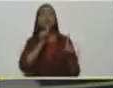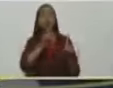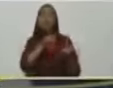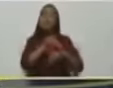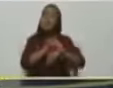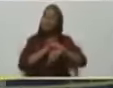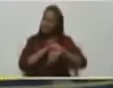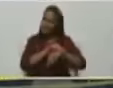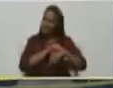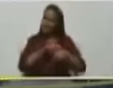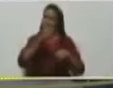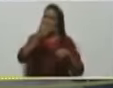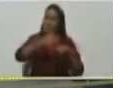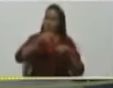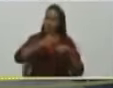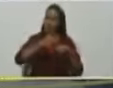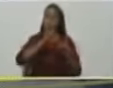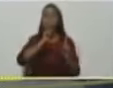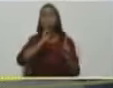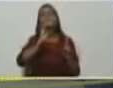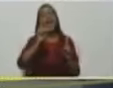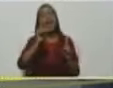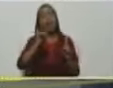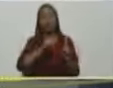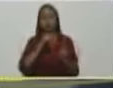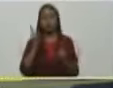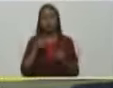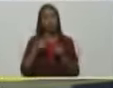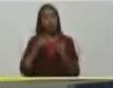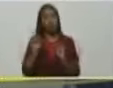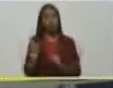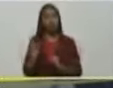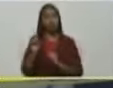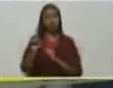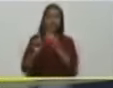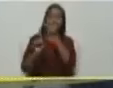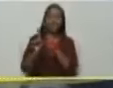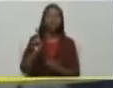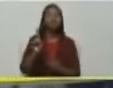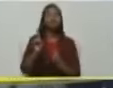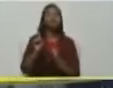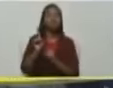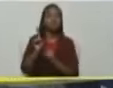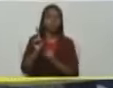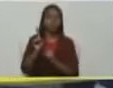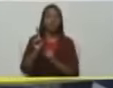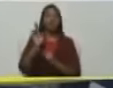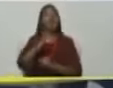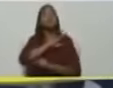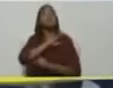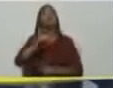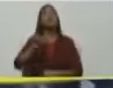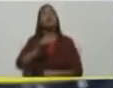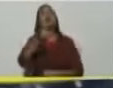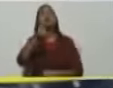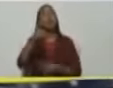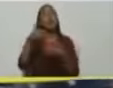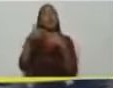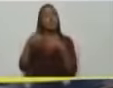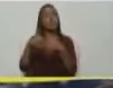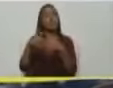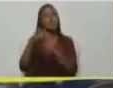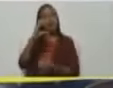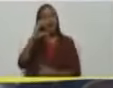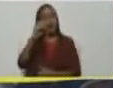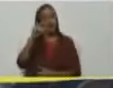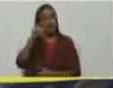Poder Popular de Petróleo. Por las licenciatarias, Berlín Quienvié, directora de la empresa NGC Exploration